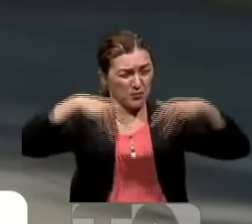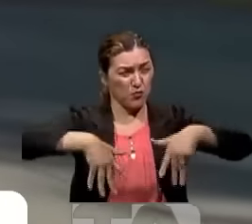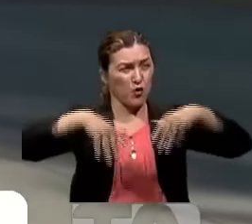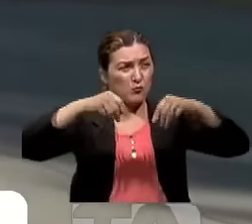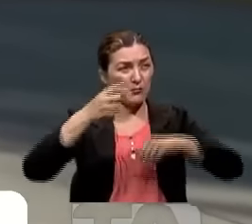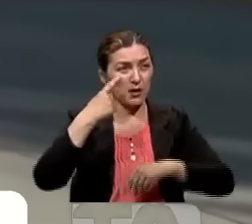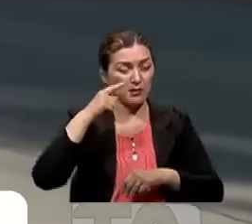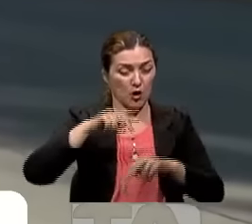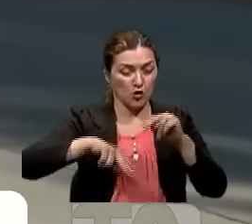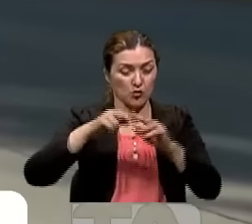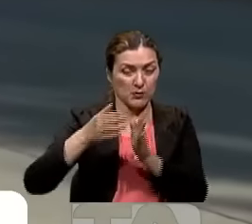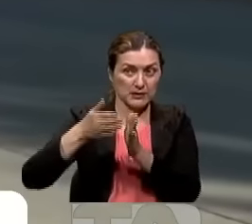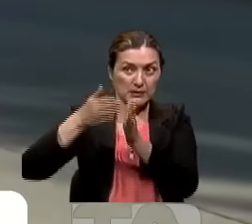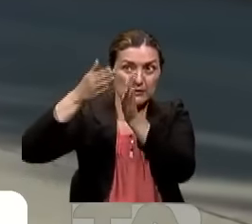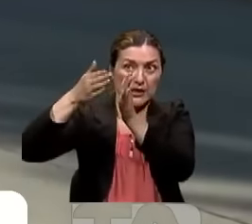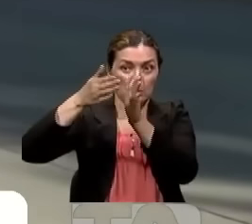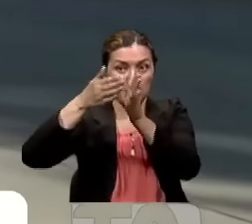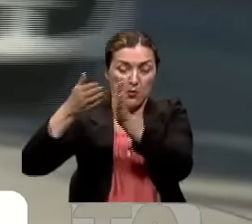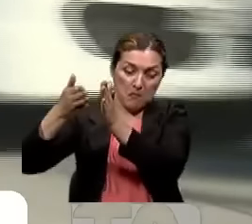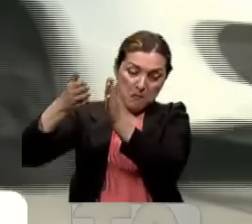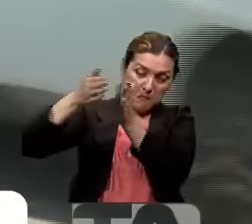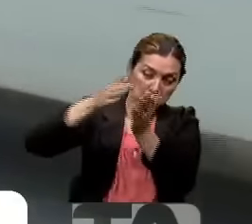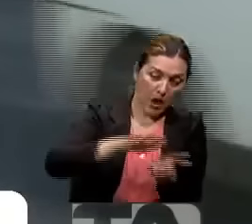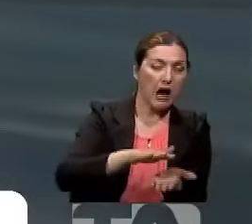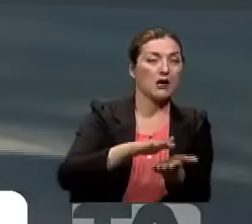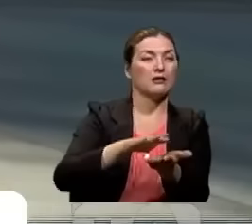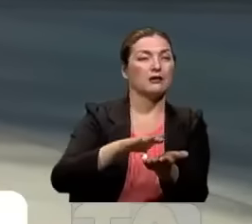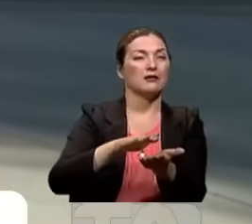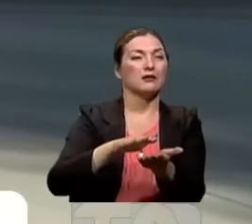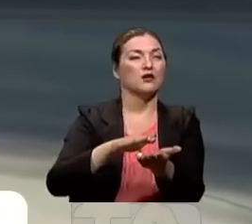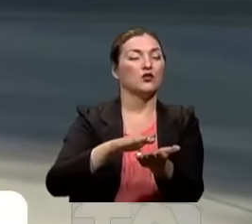el cerramiento. De repente, una mañana, encontramos todo el cerramiento caído.